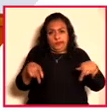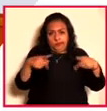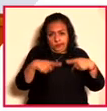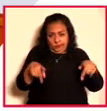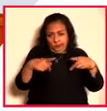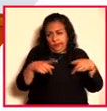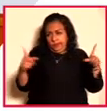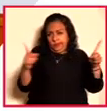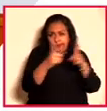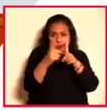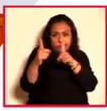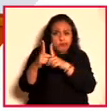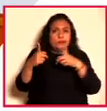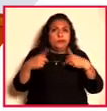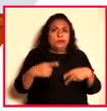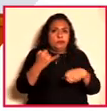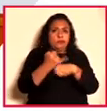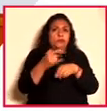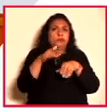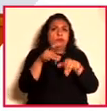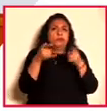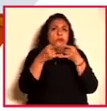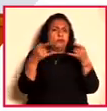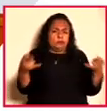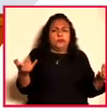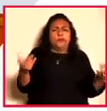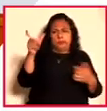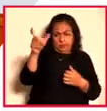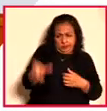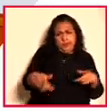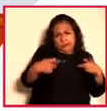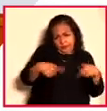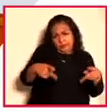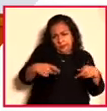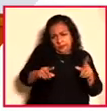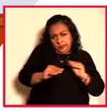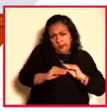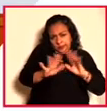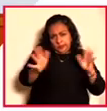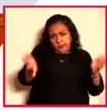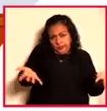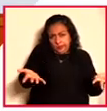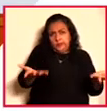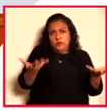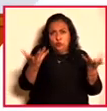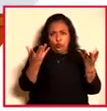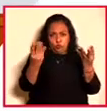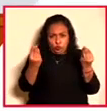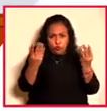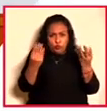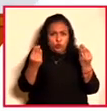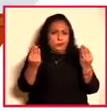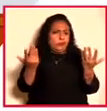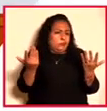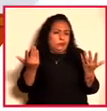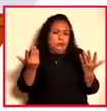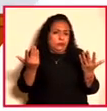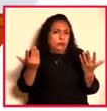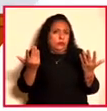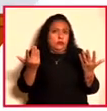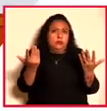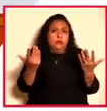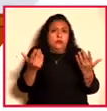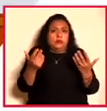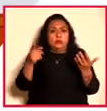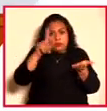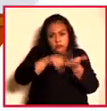personajes históricos. Digo personas porque evidentemente están muchos de los de cajón y otros del telón de fondo